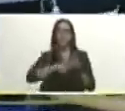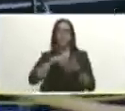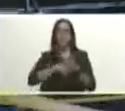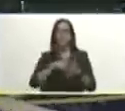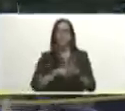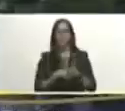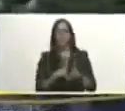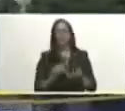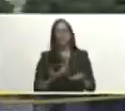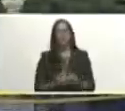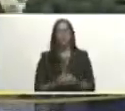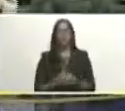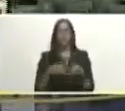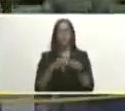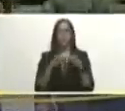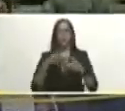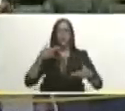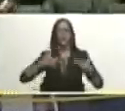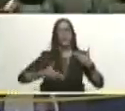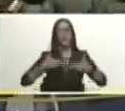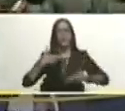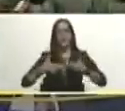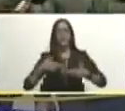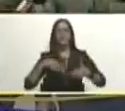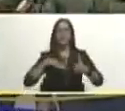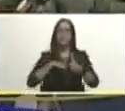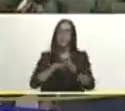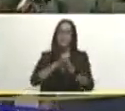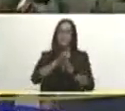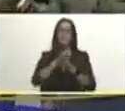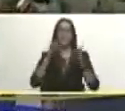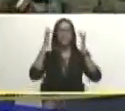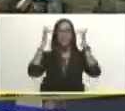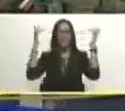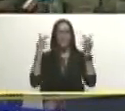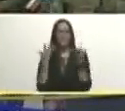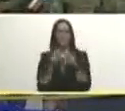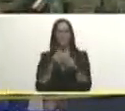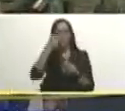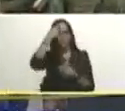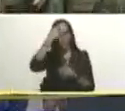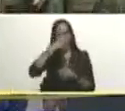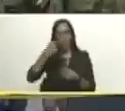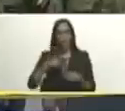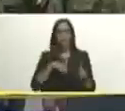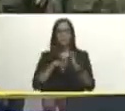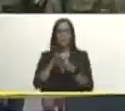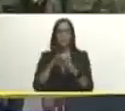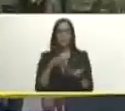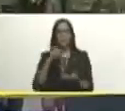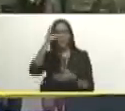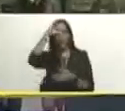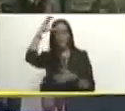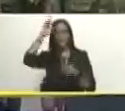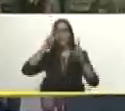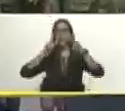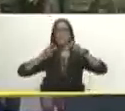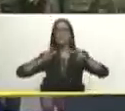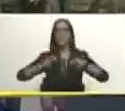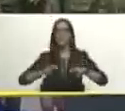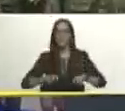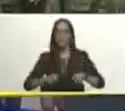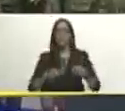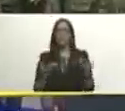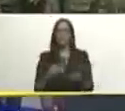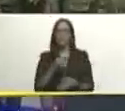bandas criminales y desarrollar la inteligencia junto al pueblo, desarrollando la capacidad investigativa. Esta hora son las